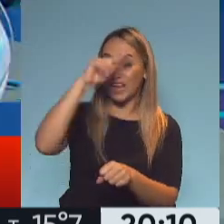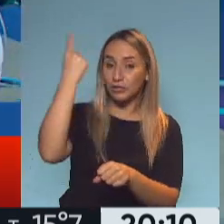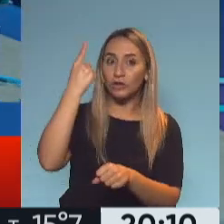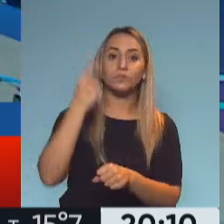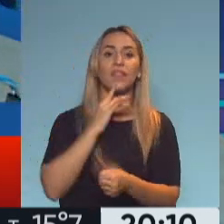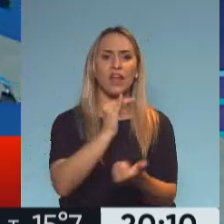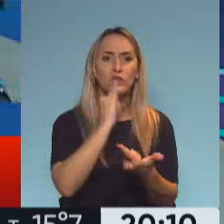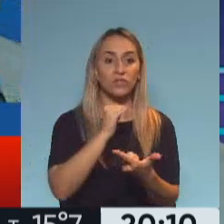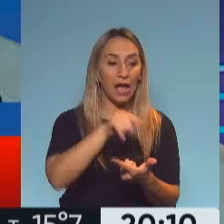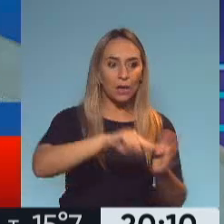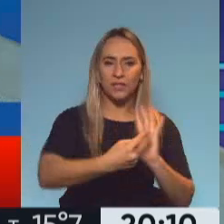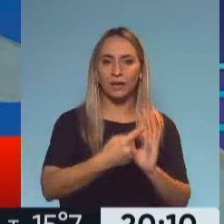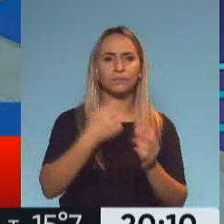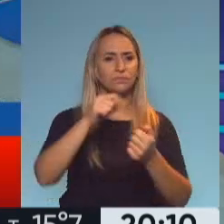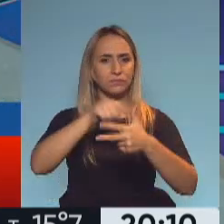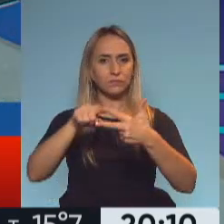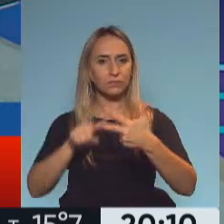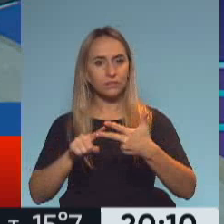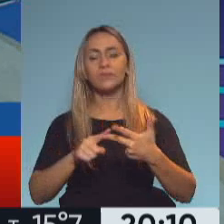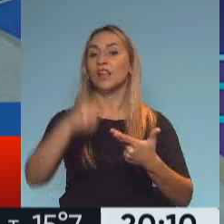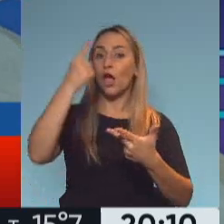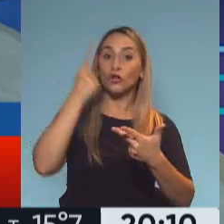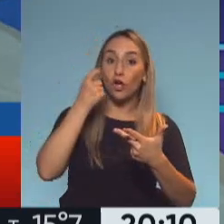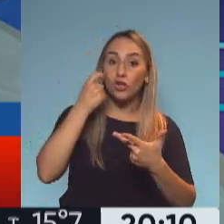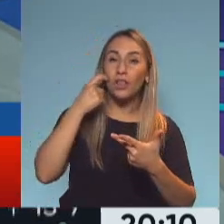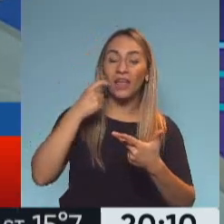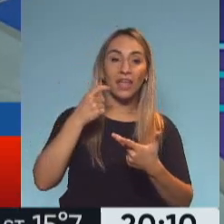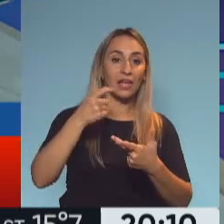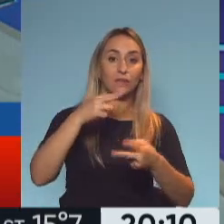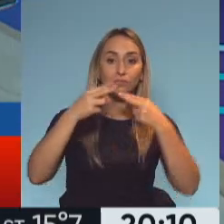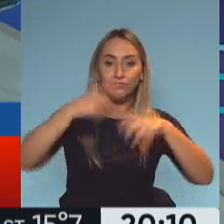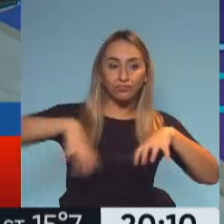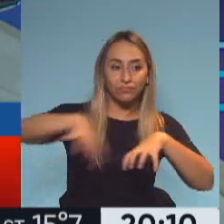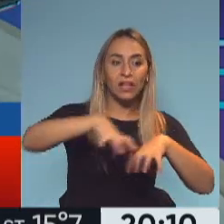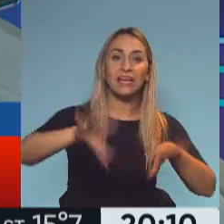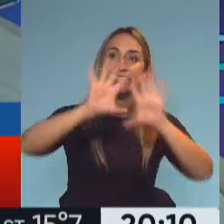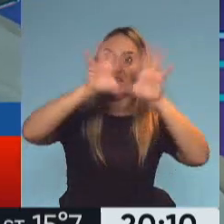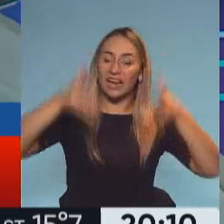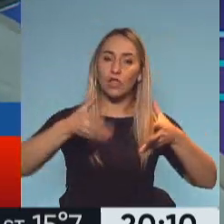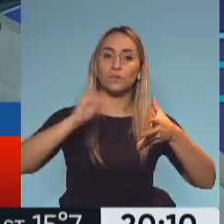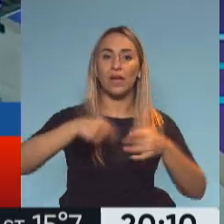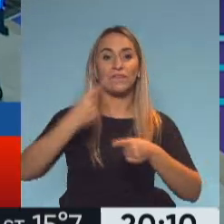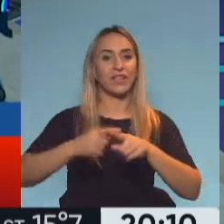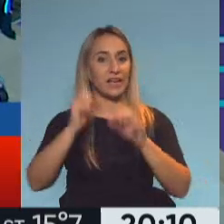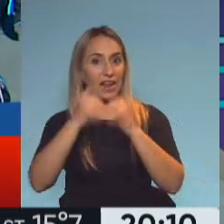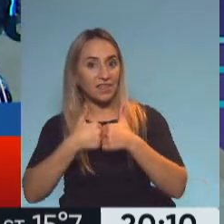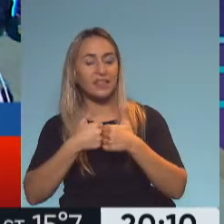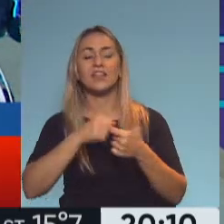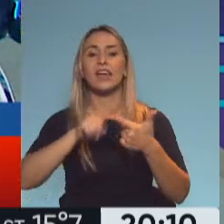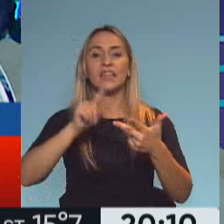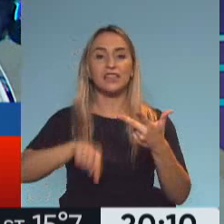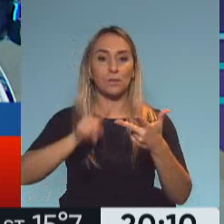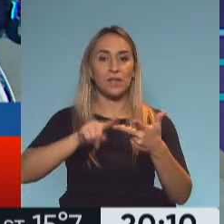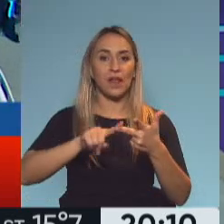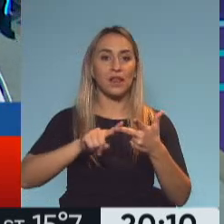3 cosas. Controles en la gastronomía en lugares cerrados, la situación de fiestas clandestinas y el incumplimiento de